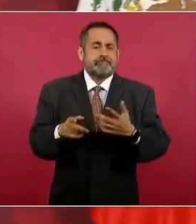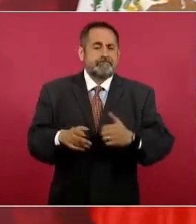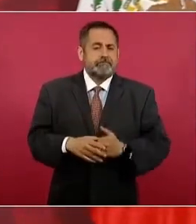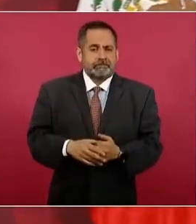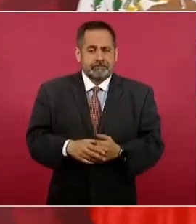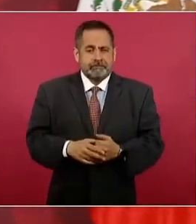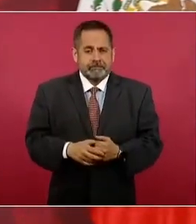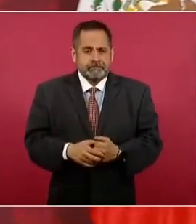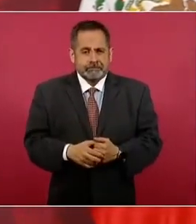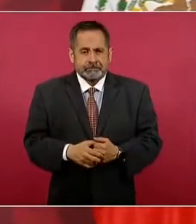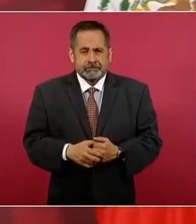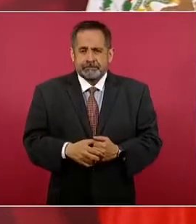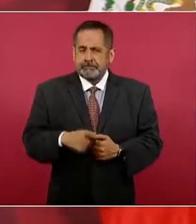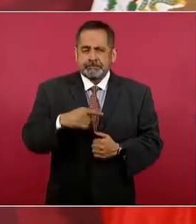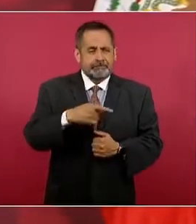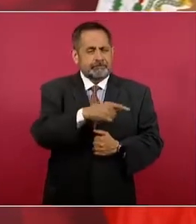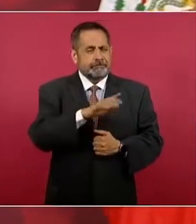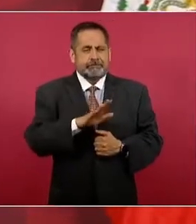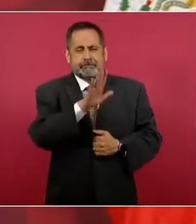la orden,